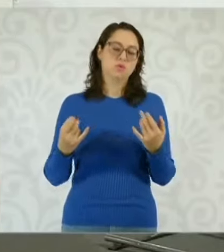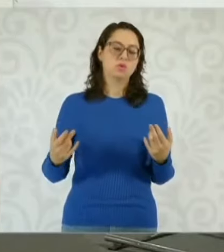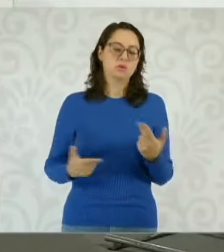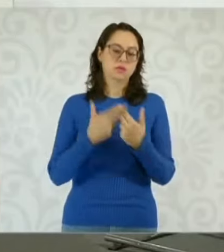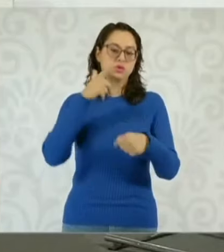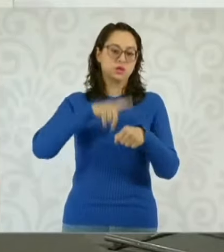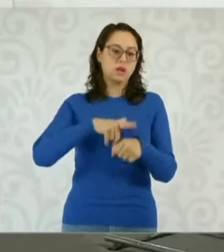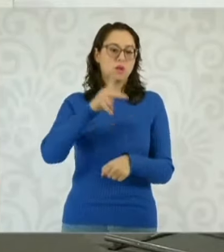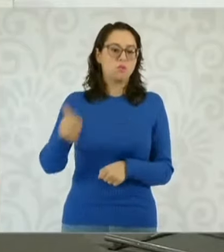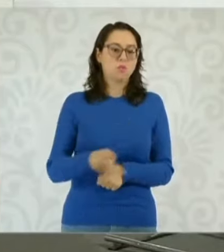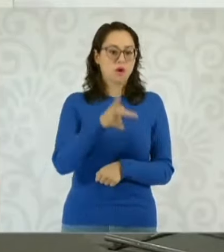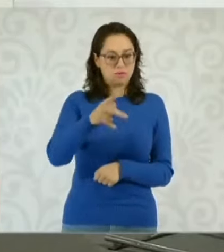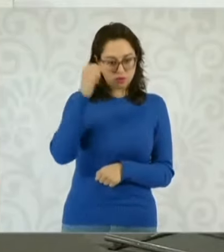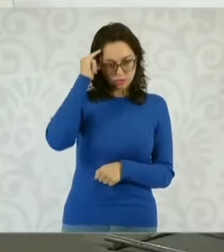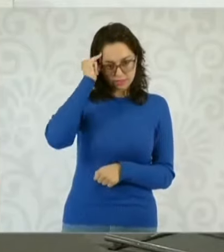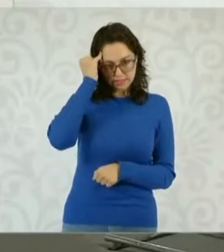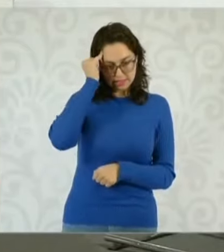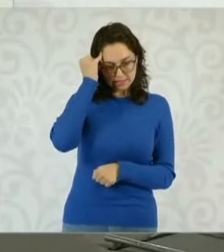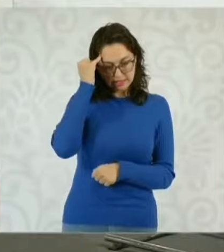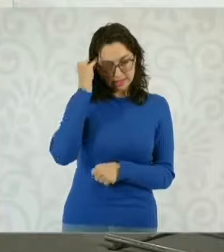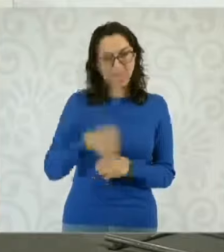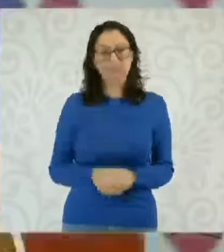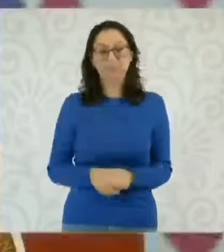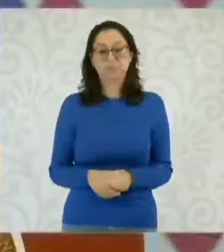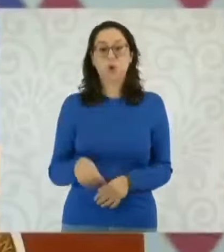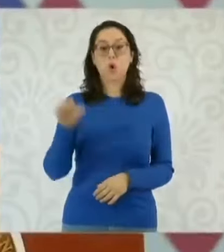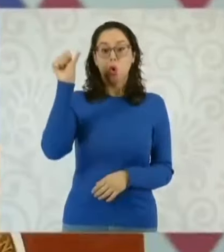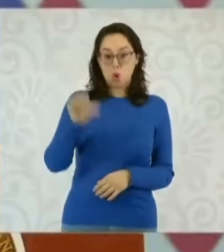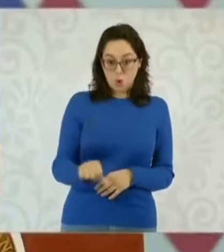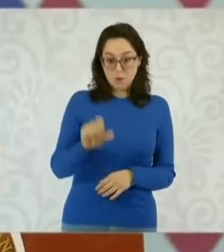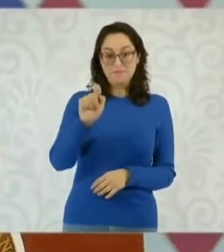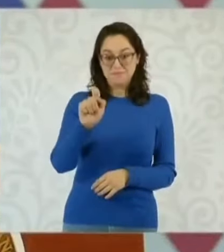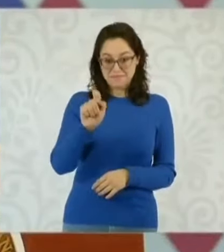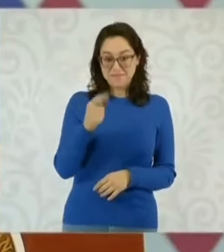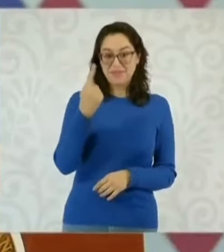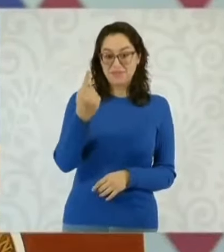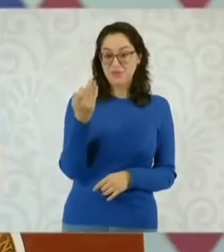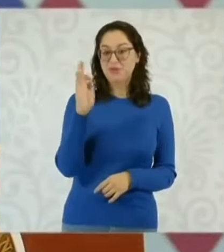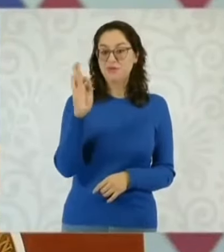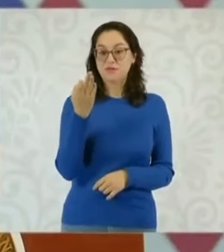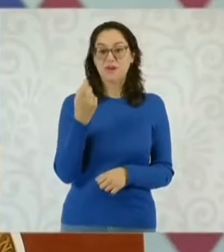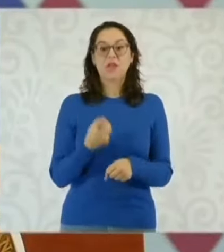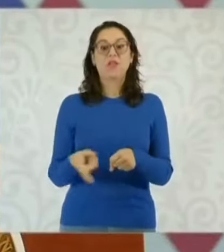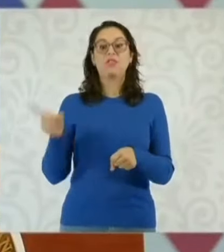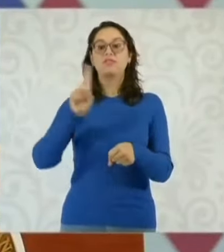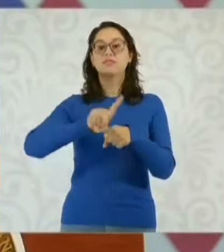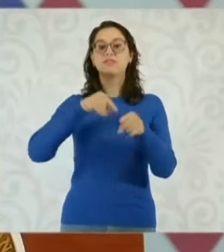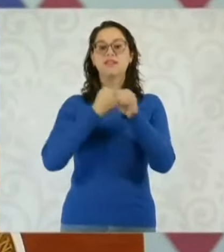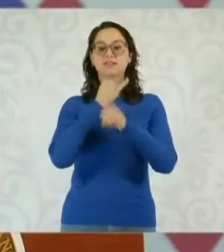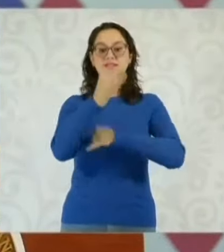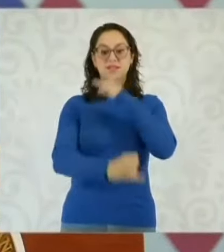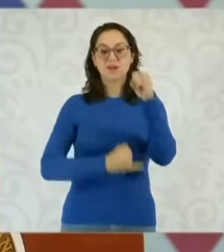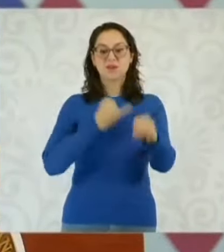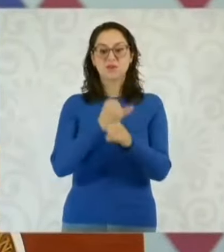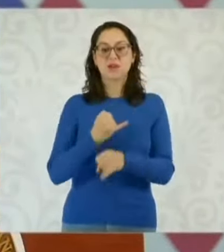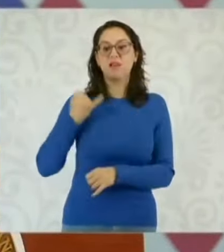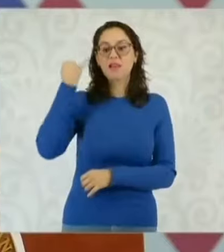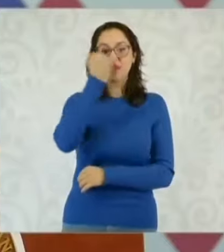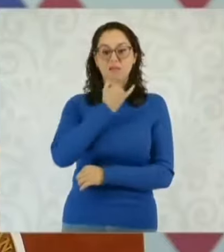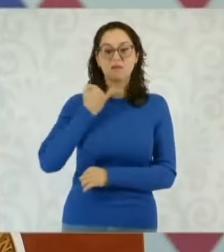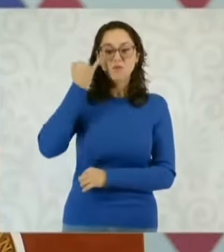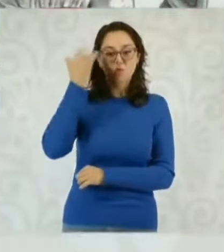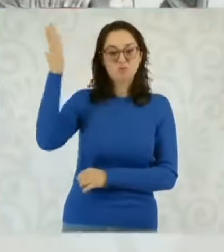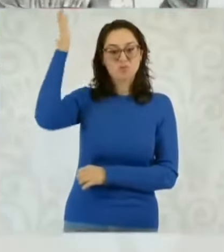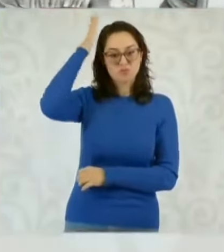Pueblos Indígenas. Hoy es 21 de febrero, Día Internacional de la Lengua Materna. La